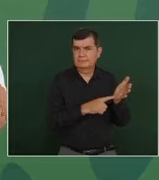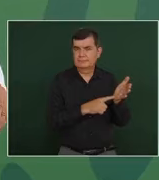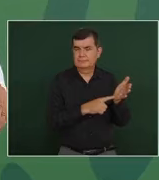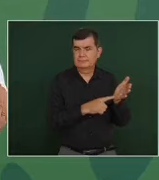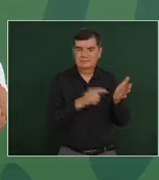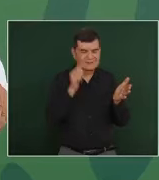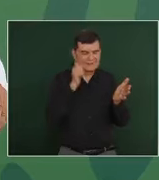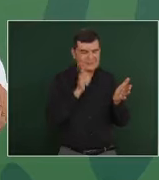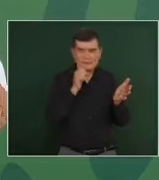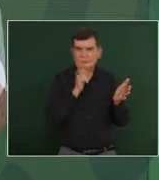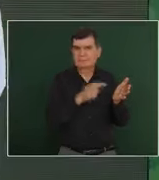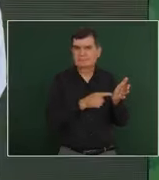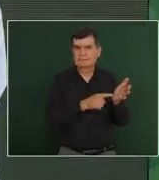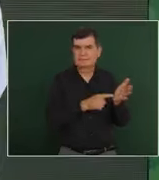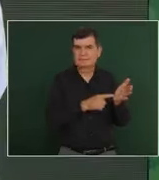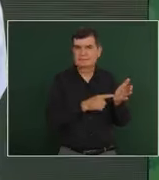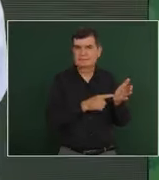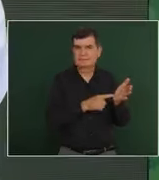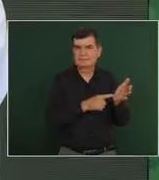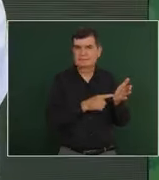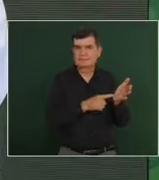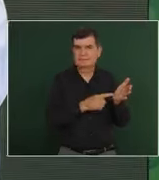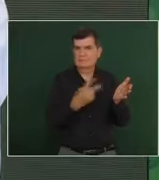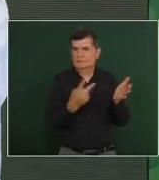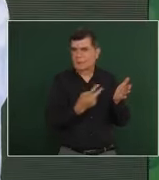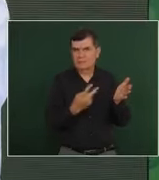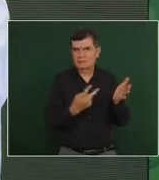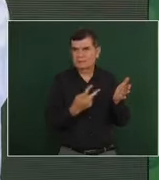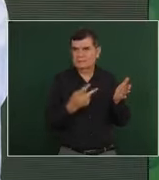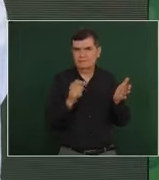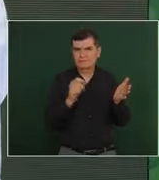O sea, siempre juntos.